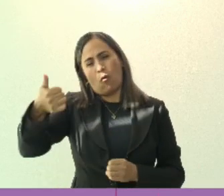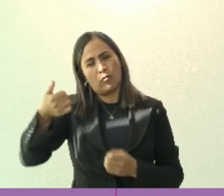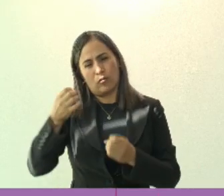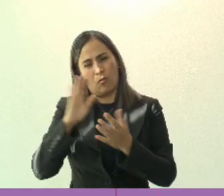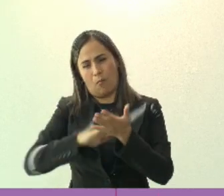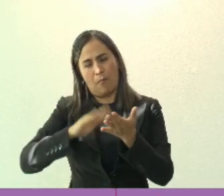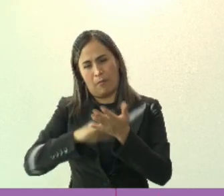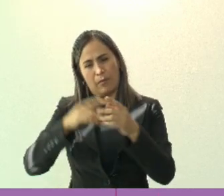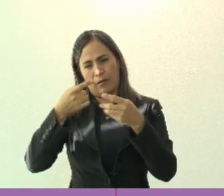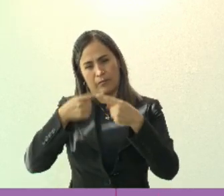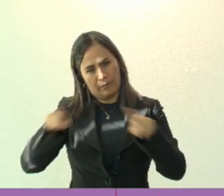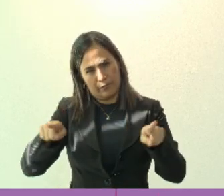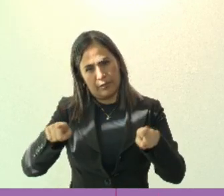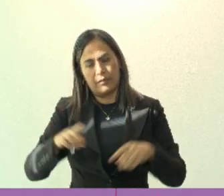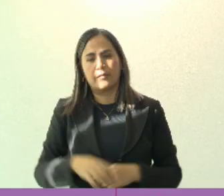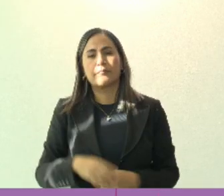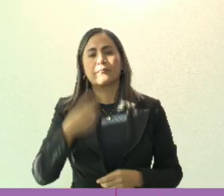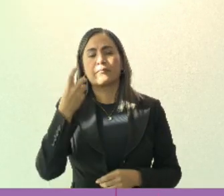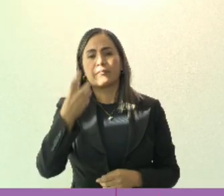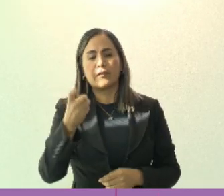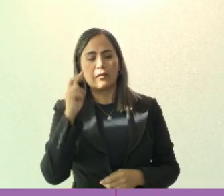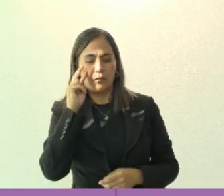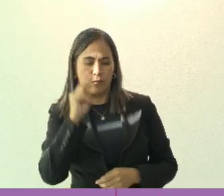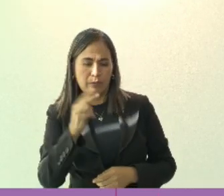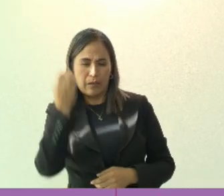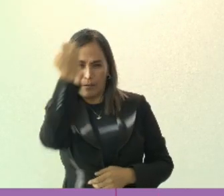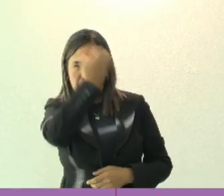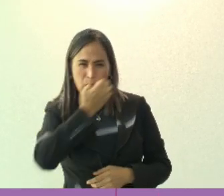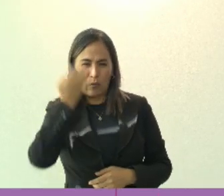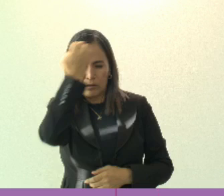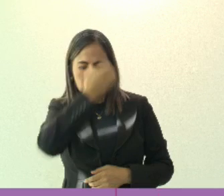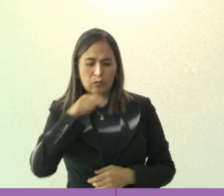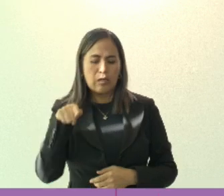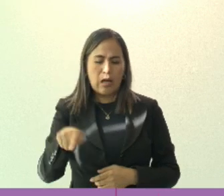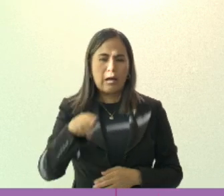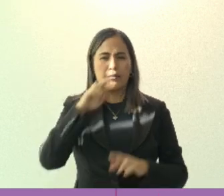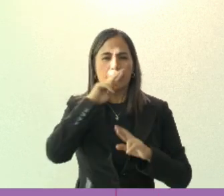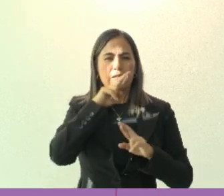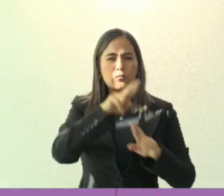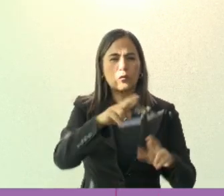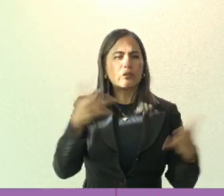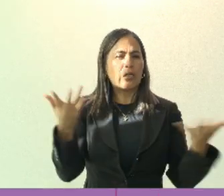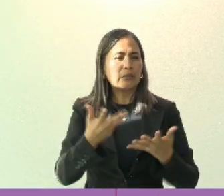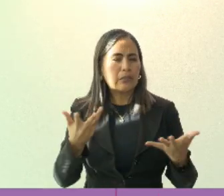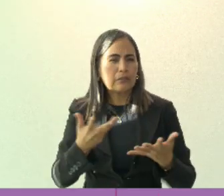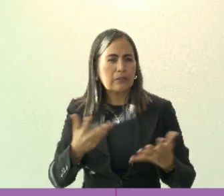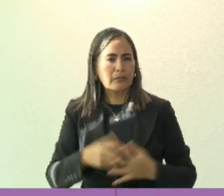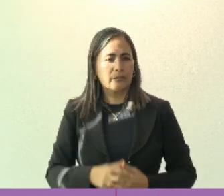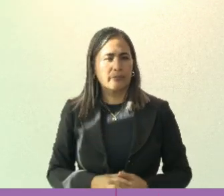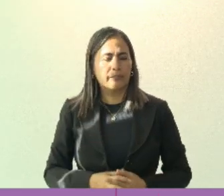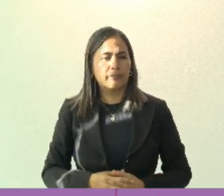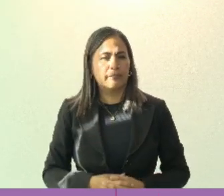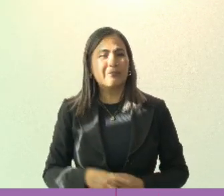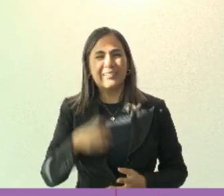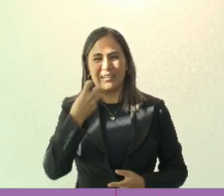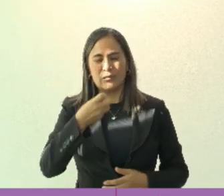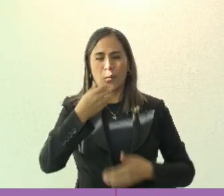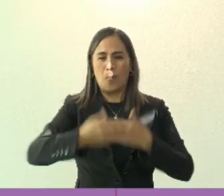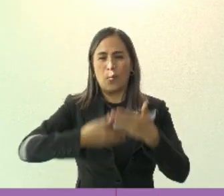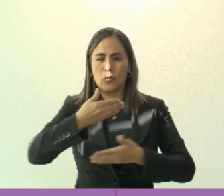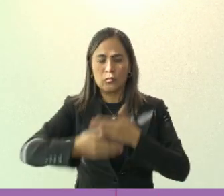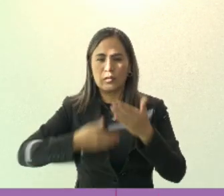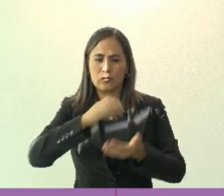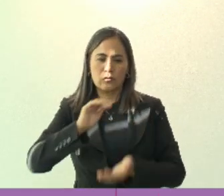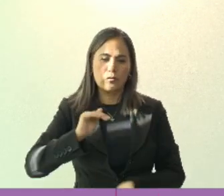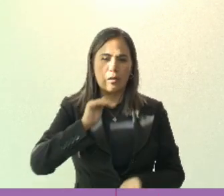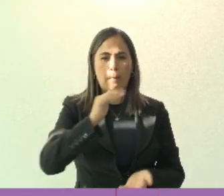ver con un esquema de evaluación de resultados. Eso me refería yo cuando hablaba de que estos procesos de